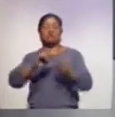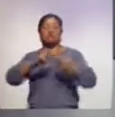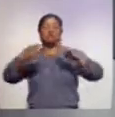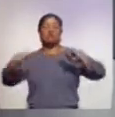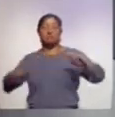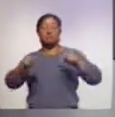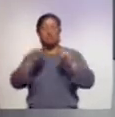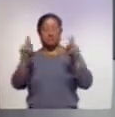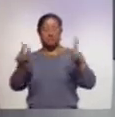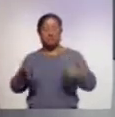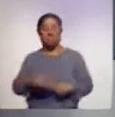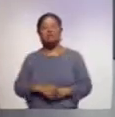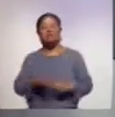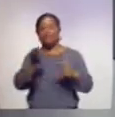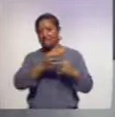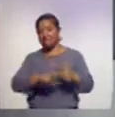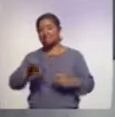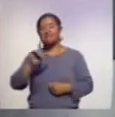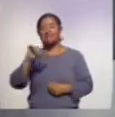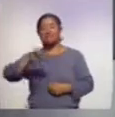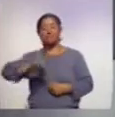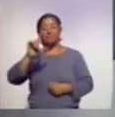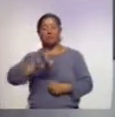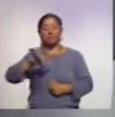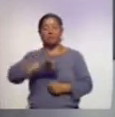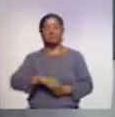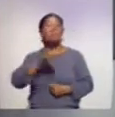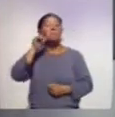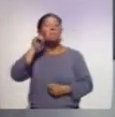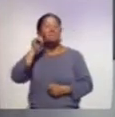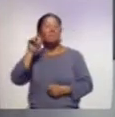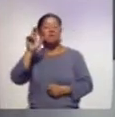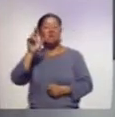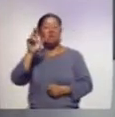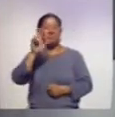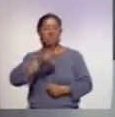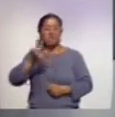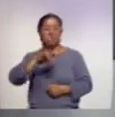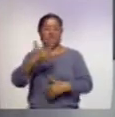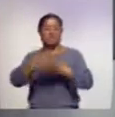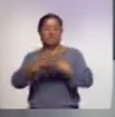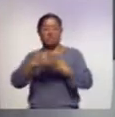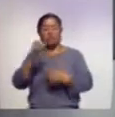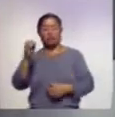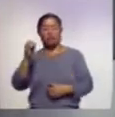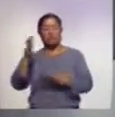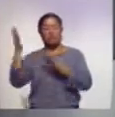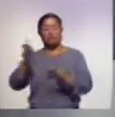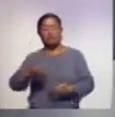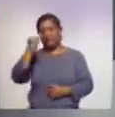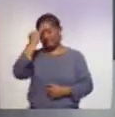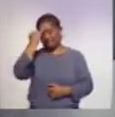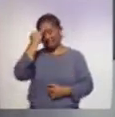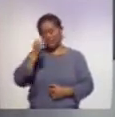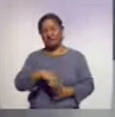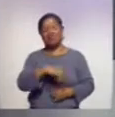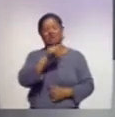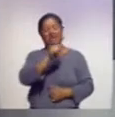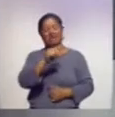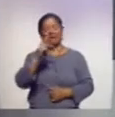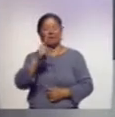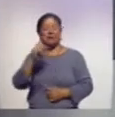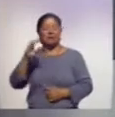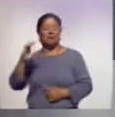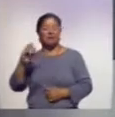Tlaxcala, que arranca este lunes. Este martes, mañana, 15 de octubre, llega desde India Deepak Pandey, que